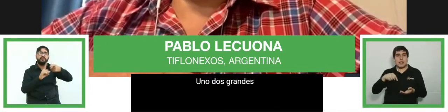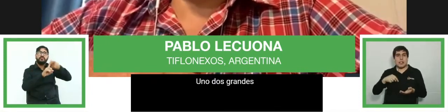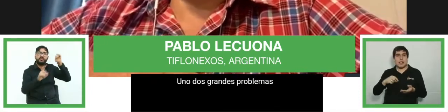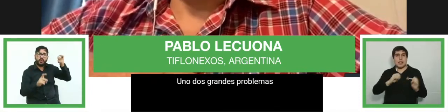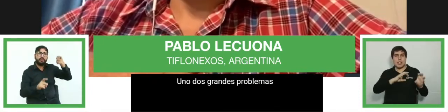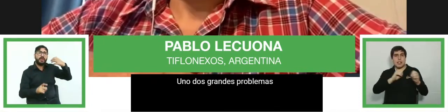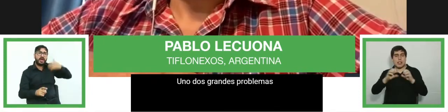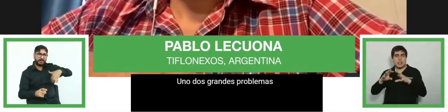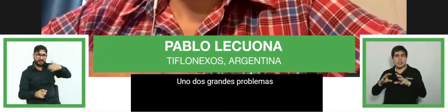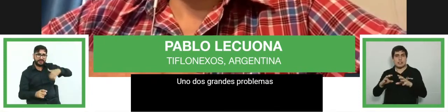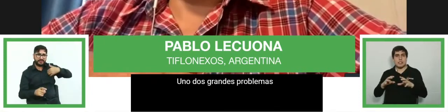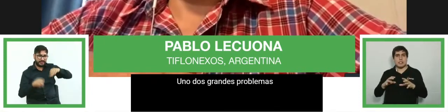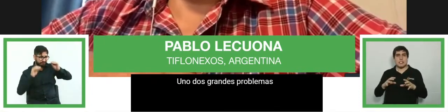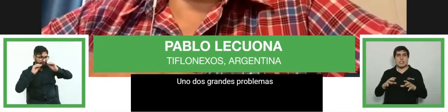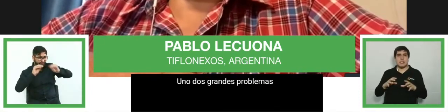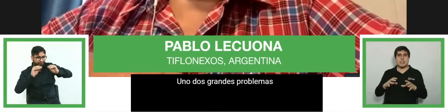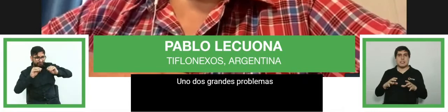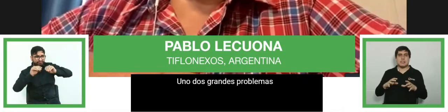sistema educativo